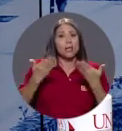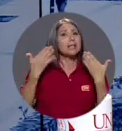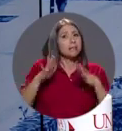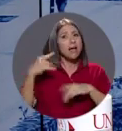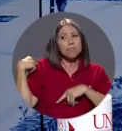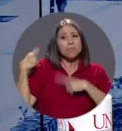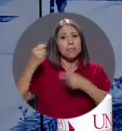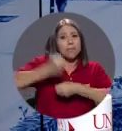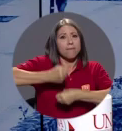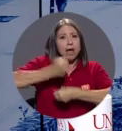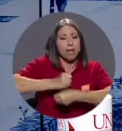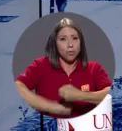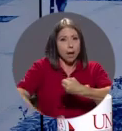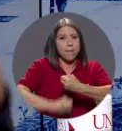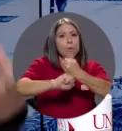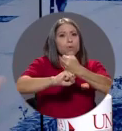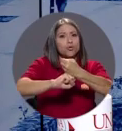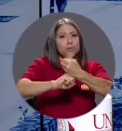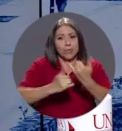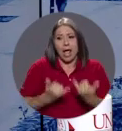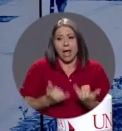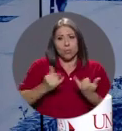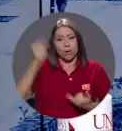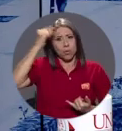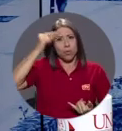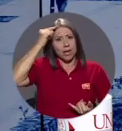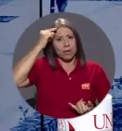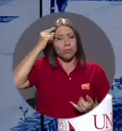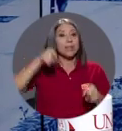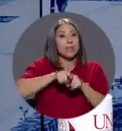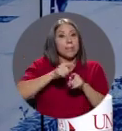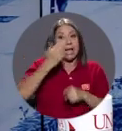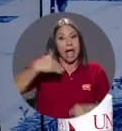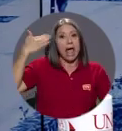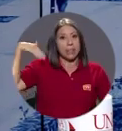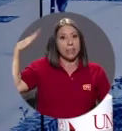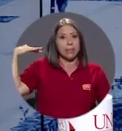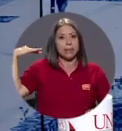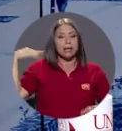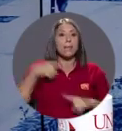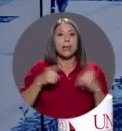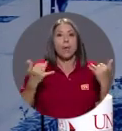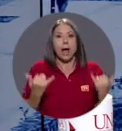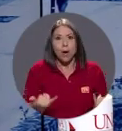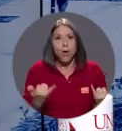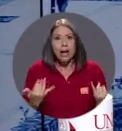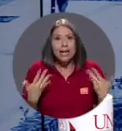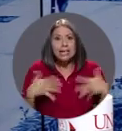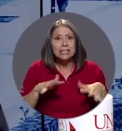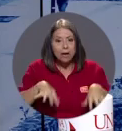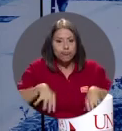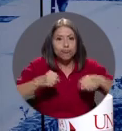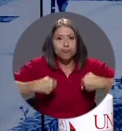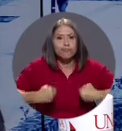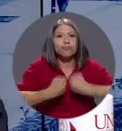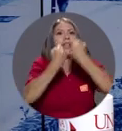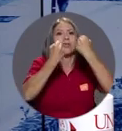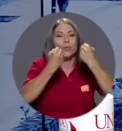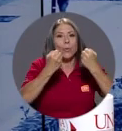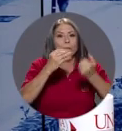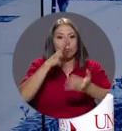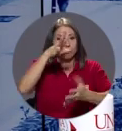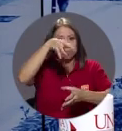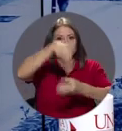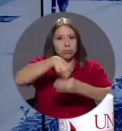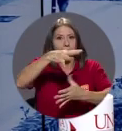públicas hemos venido trabajando en apoyo al gobierno, a la actual administración y en otras también, pero ahora que se tomaron el reto de